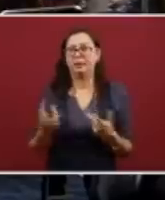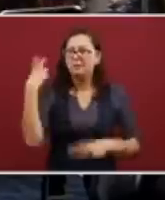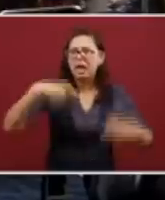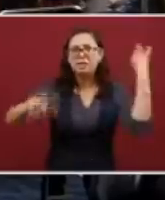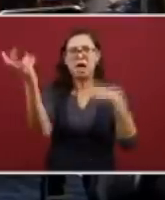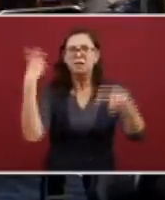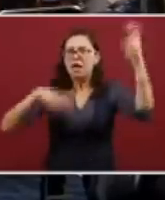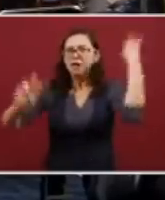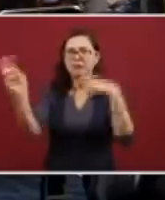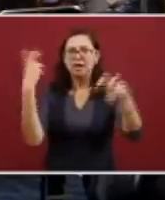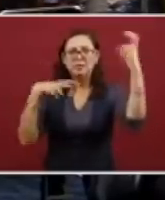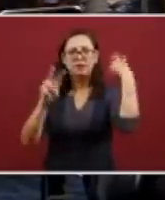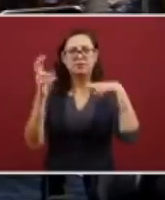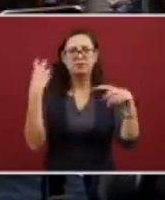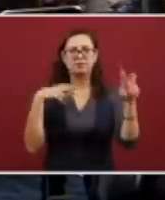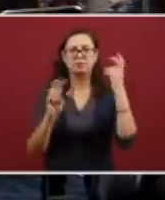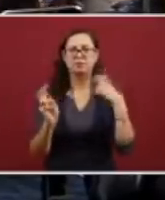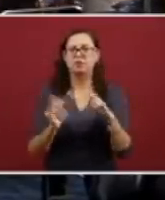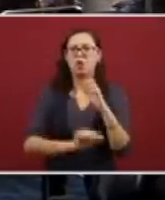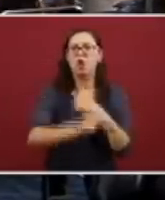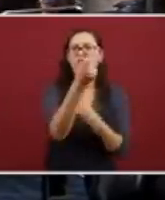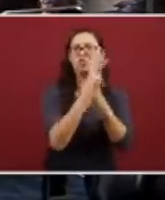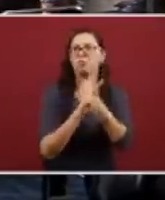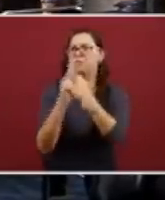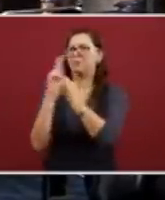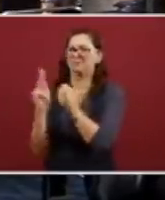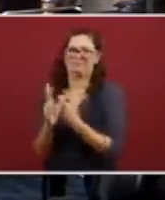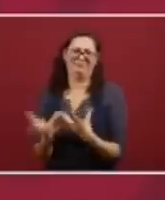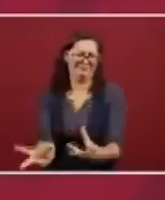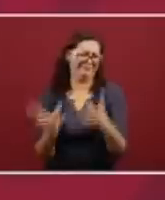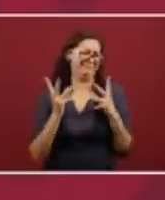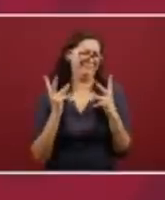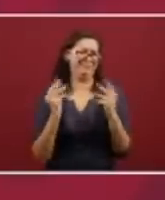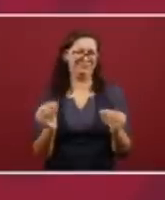viajes al extranjero multitudes